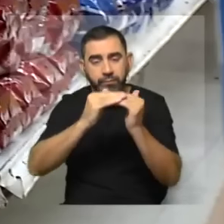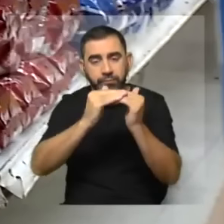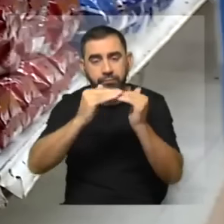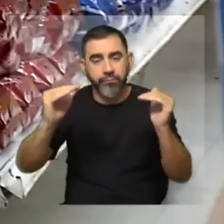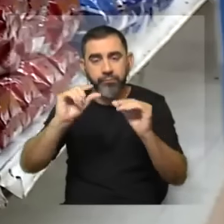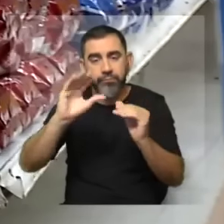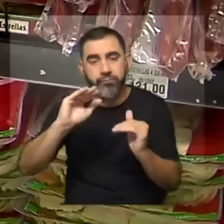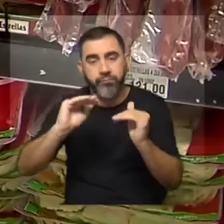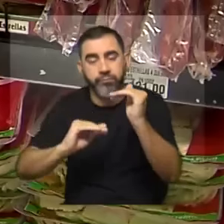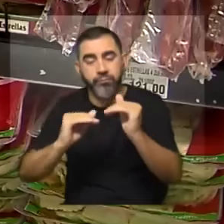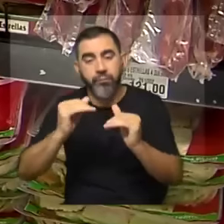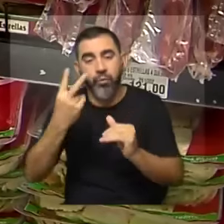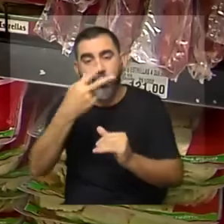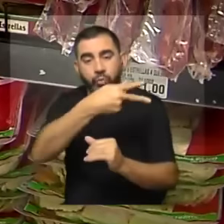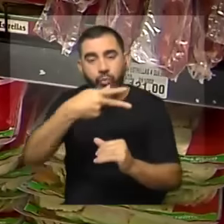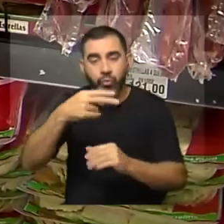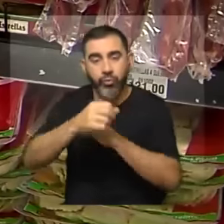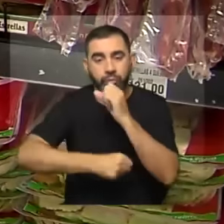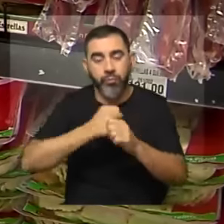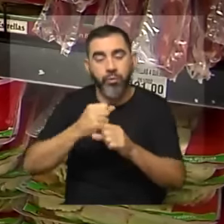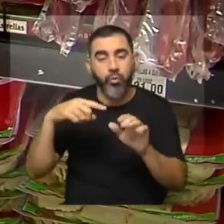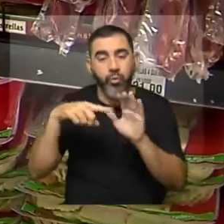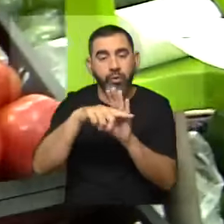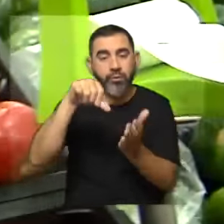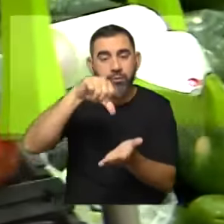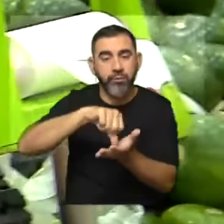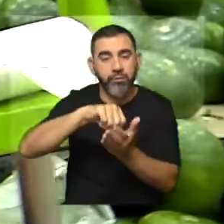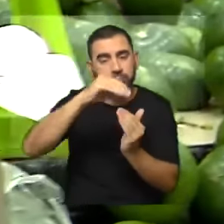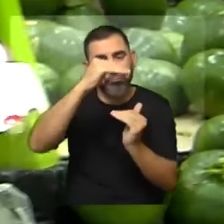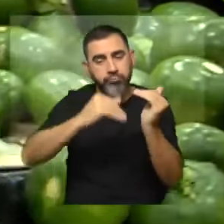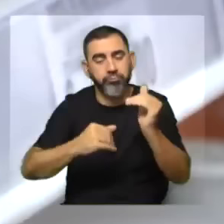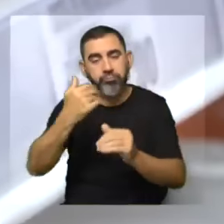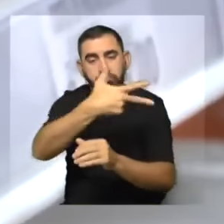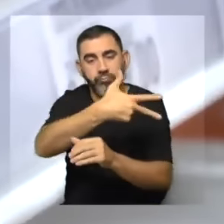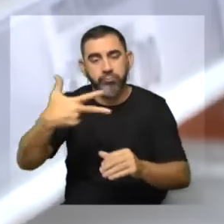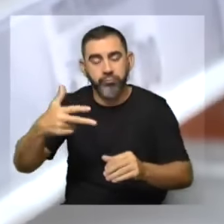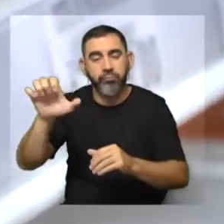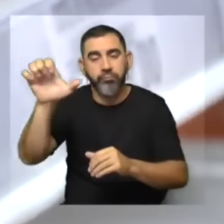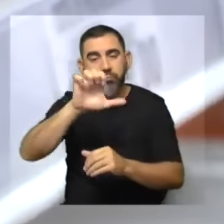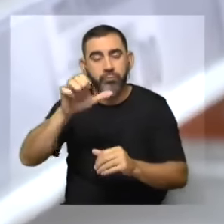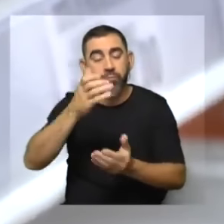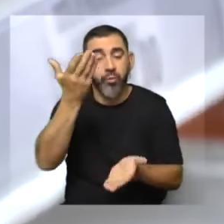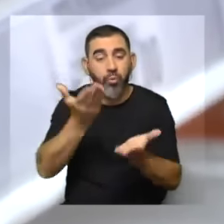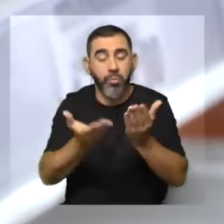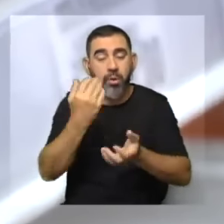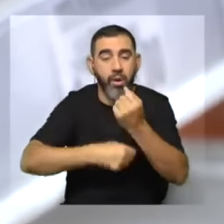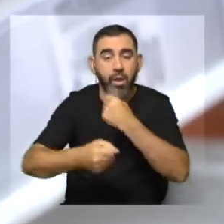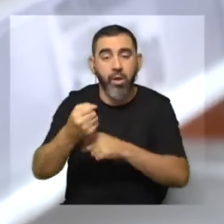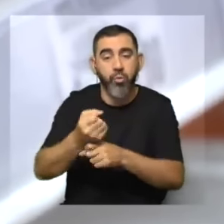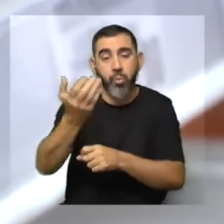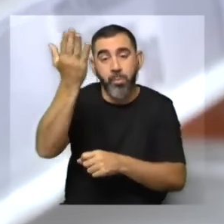leve crecimiento en las dos primeras semanas del año en el este del país y una caída en la tercera semana de enero en relación con el año anterior se registra